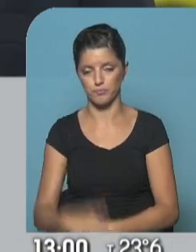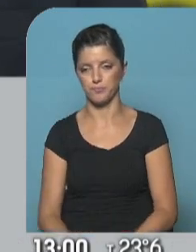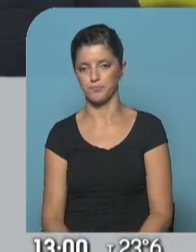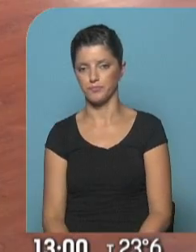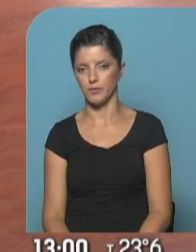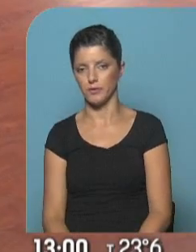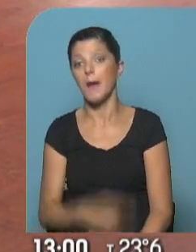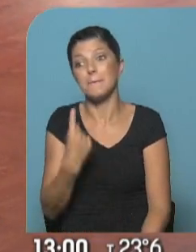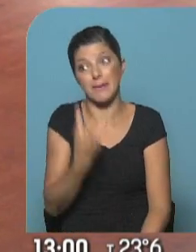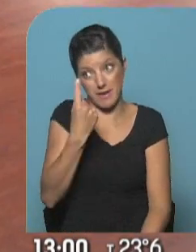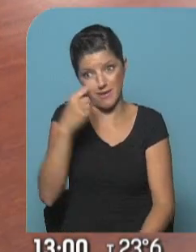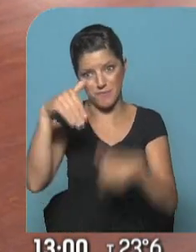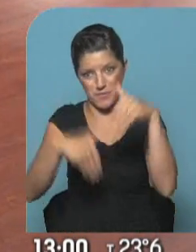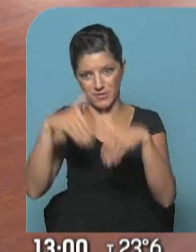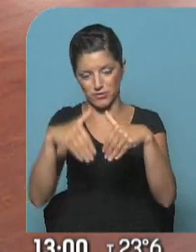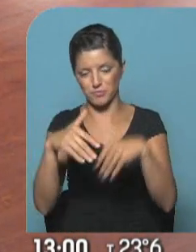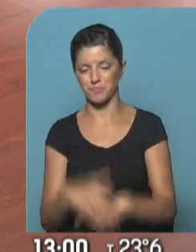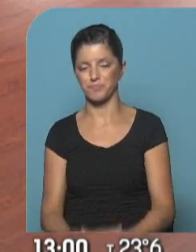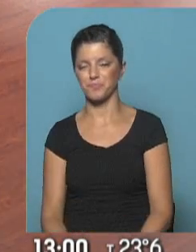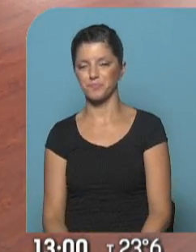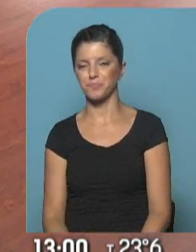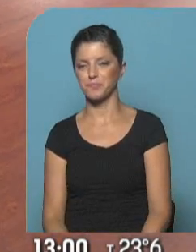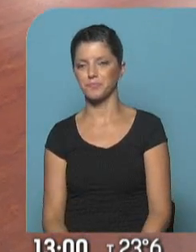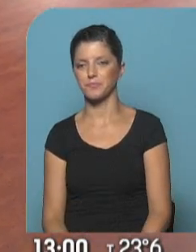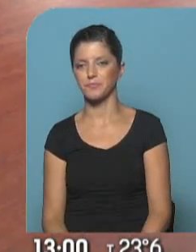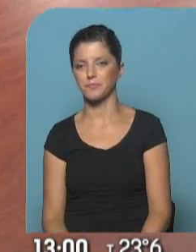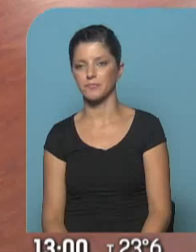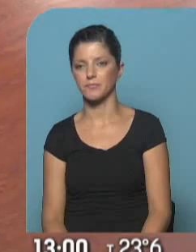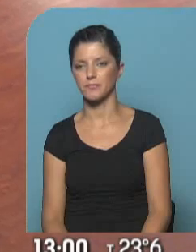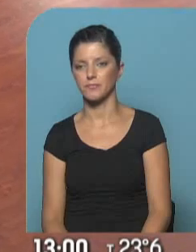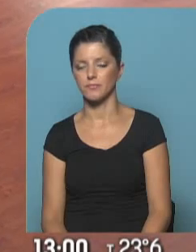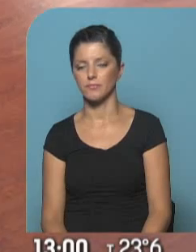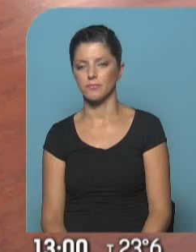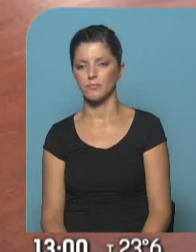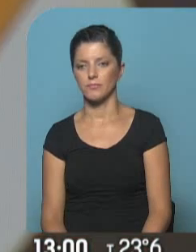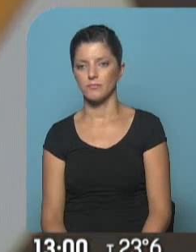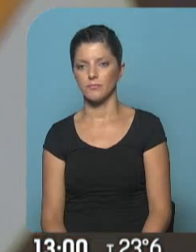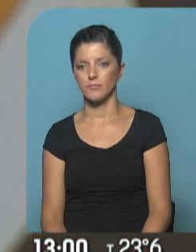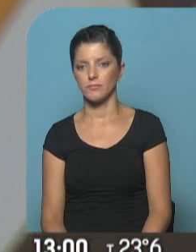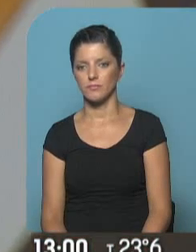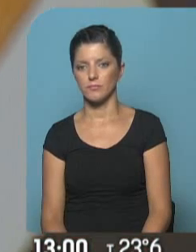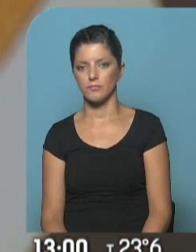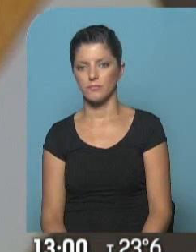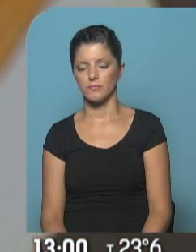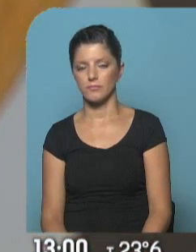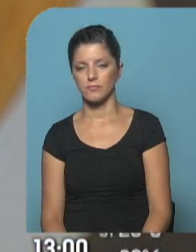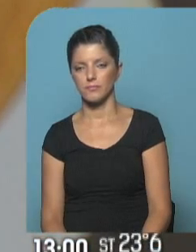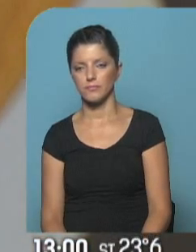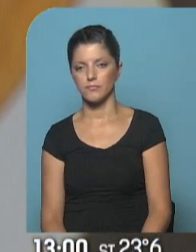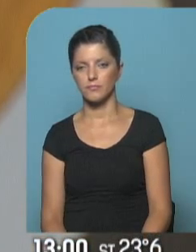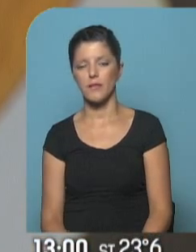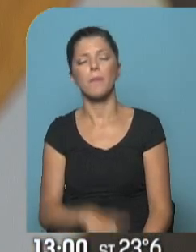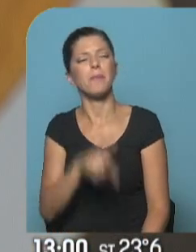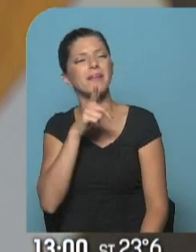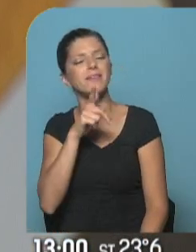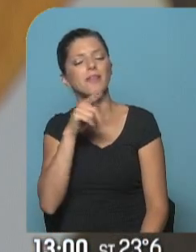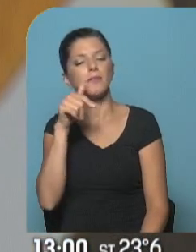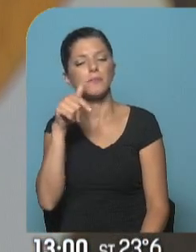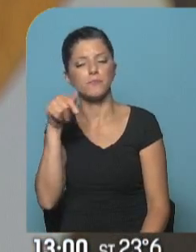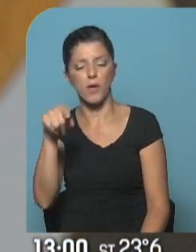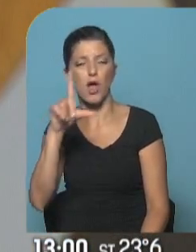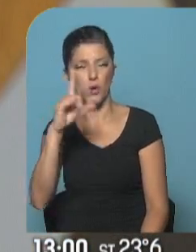la primera vuelta. Marcia, pareciera que esta caravana, esta gira que está